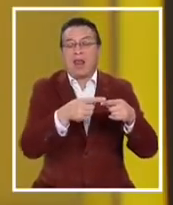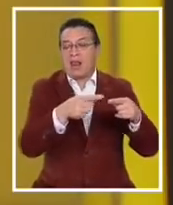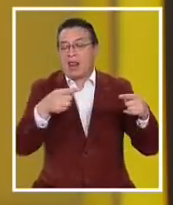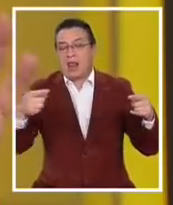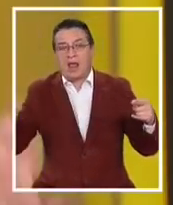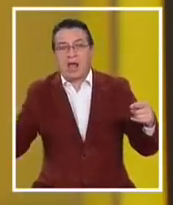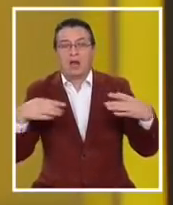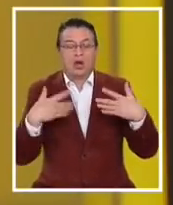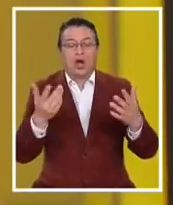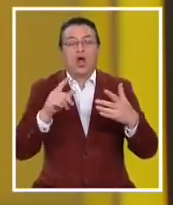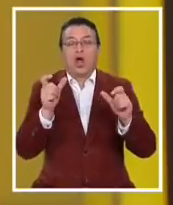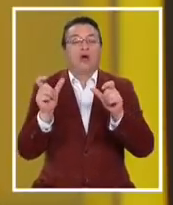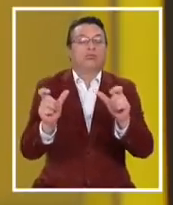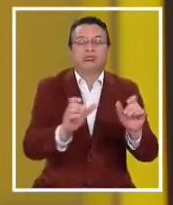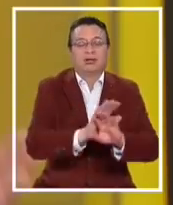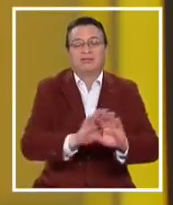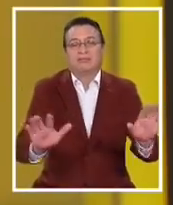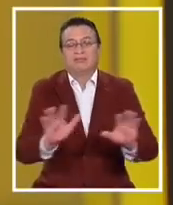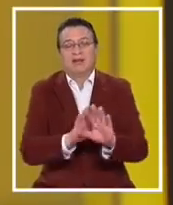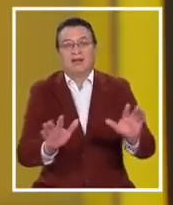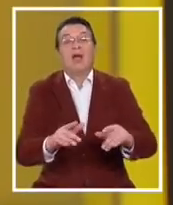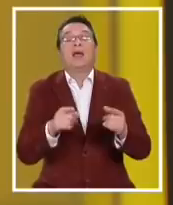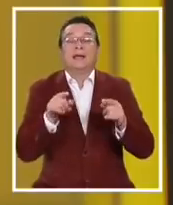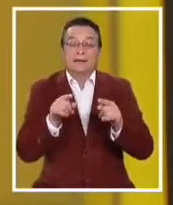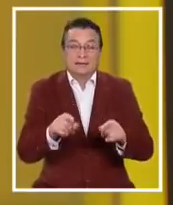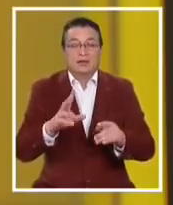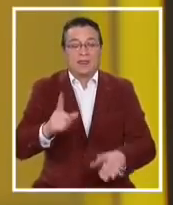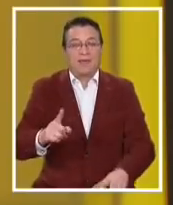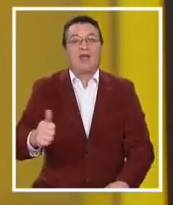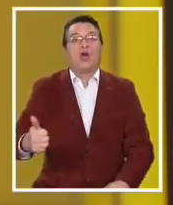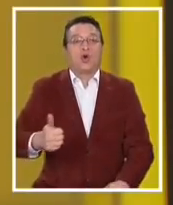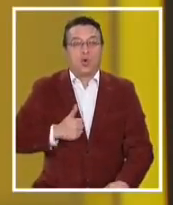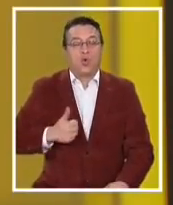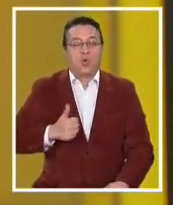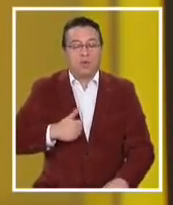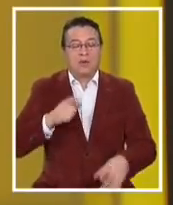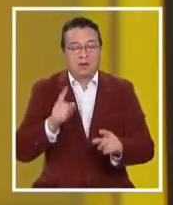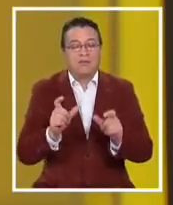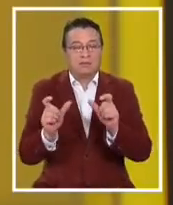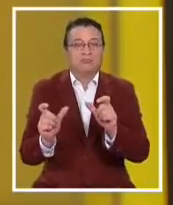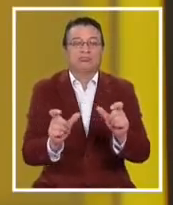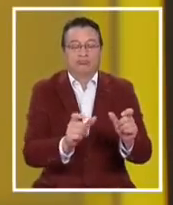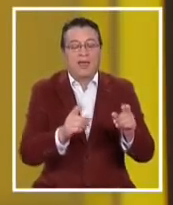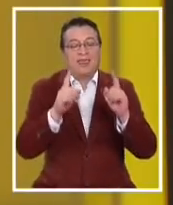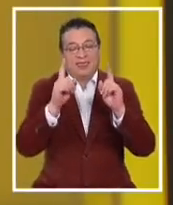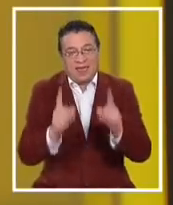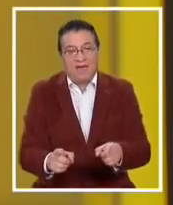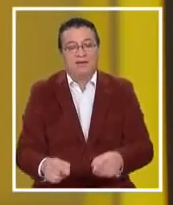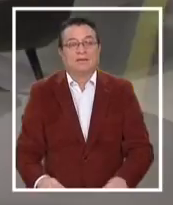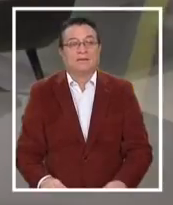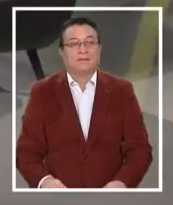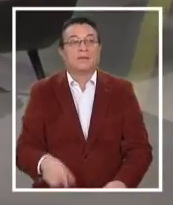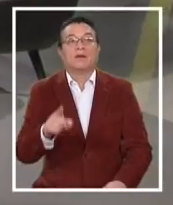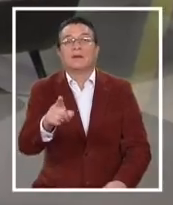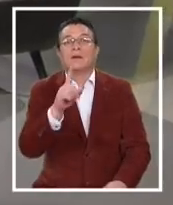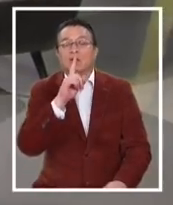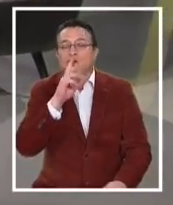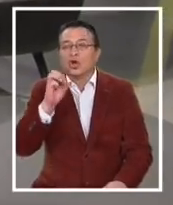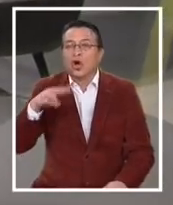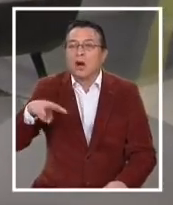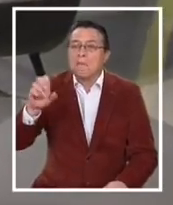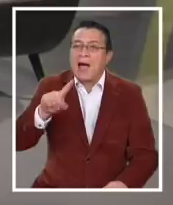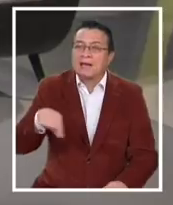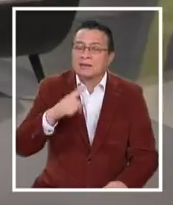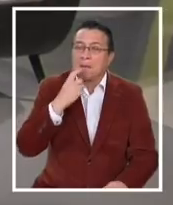ok, no, no fiscalicemos más. O sea, la cosa se tiene que cumplir y se tiene que fiscalizar. Tomás, ¿a qué se debe? ¿Cómo